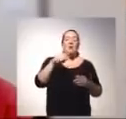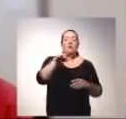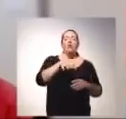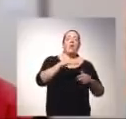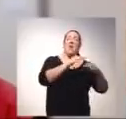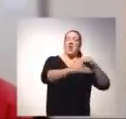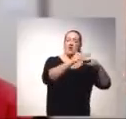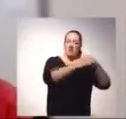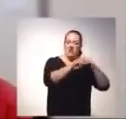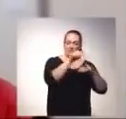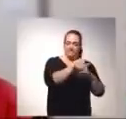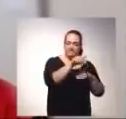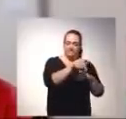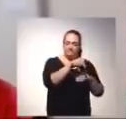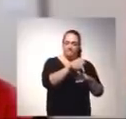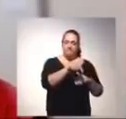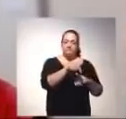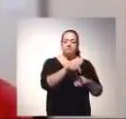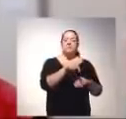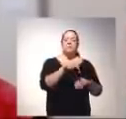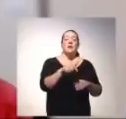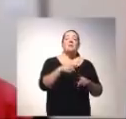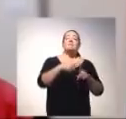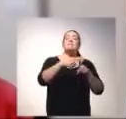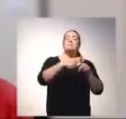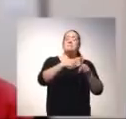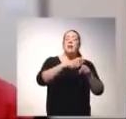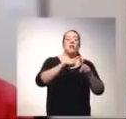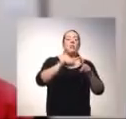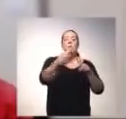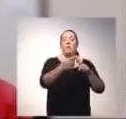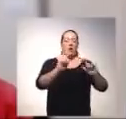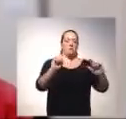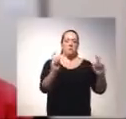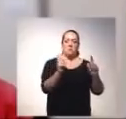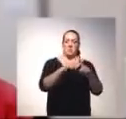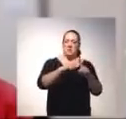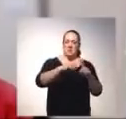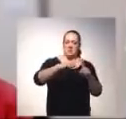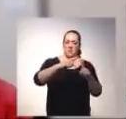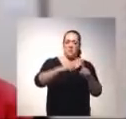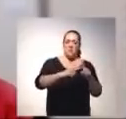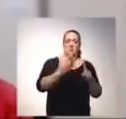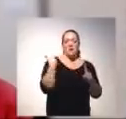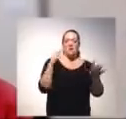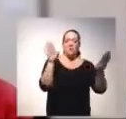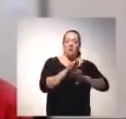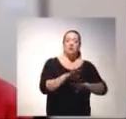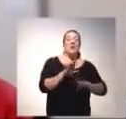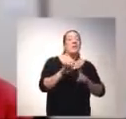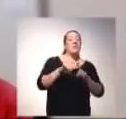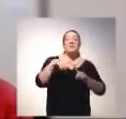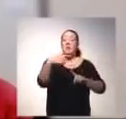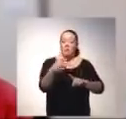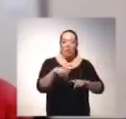Aridane. Los registros fueron en descenso durante la noche de ayer y han repuntado de nuevo